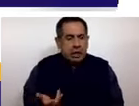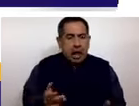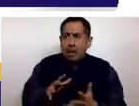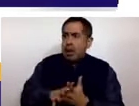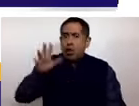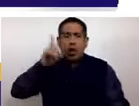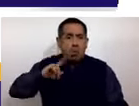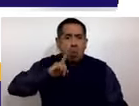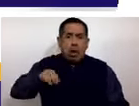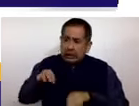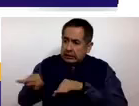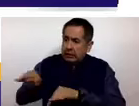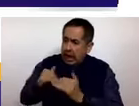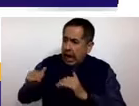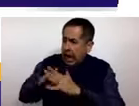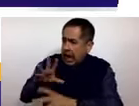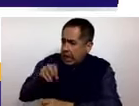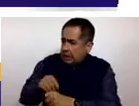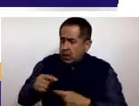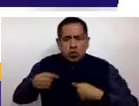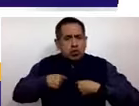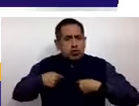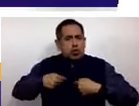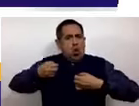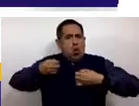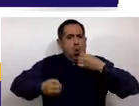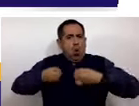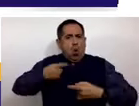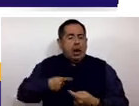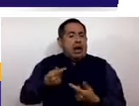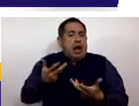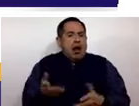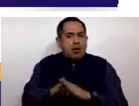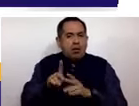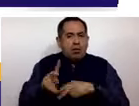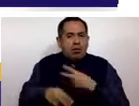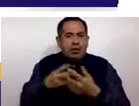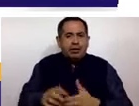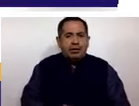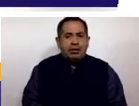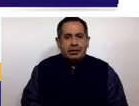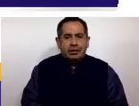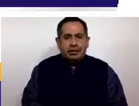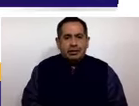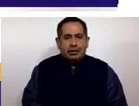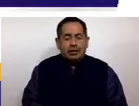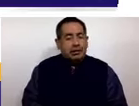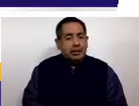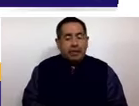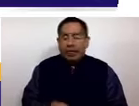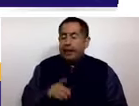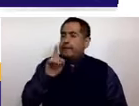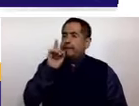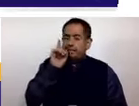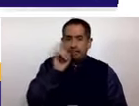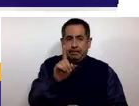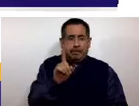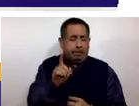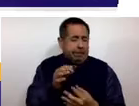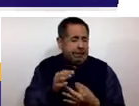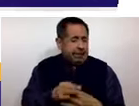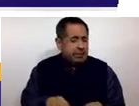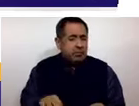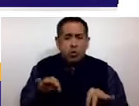mujeres? ¿Cómo podemos contribuir? Es muy importante esa labor, sobre todo en